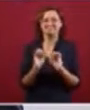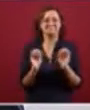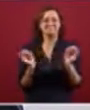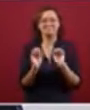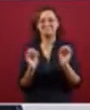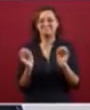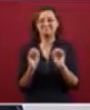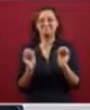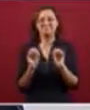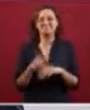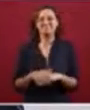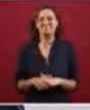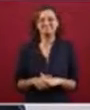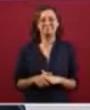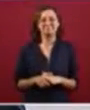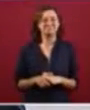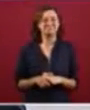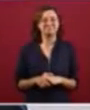apenas tengo